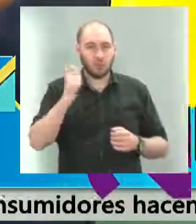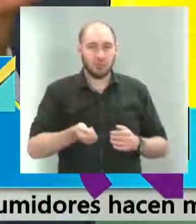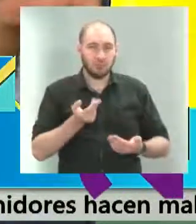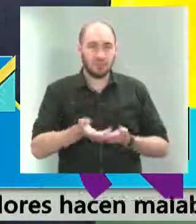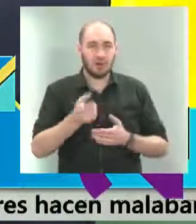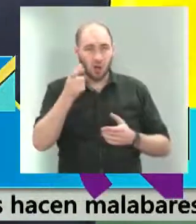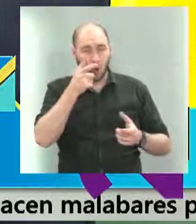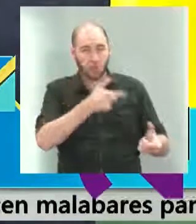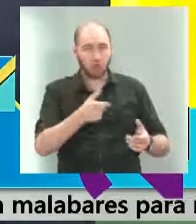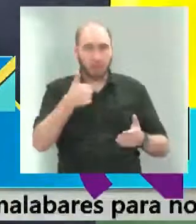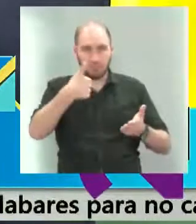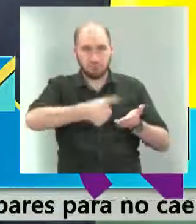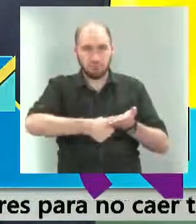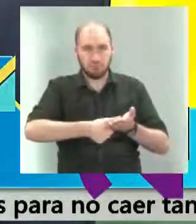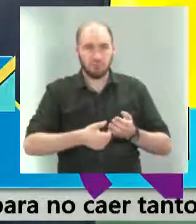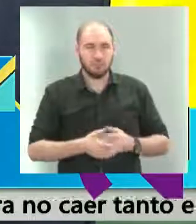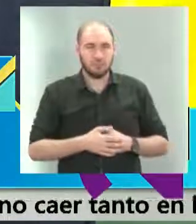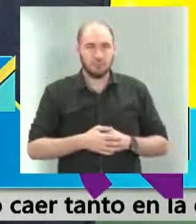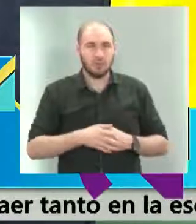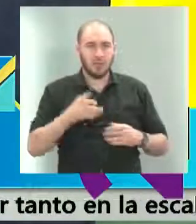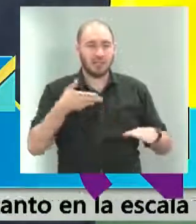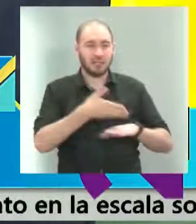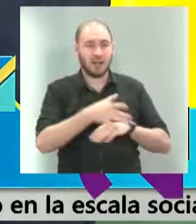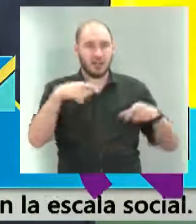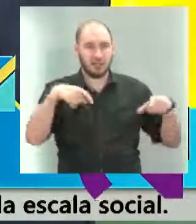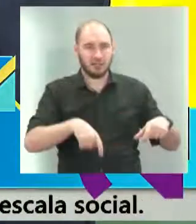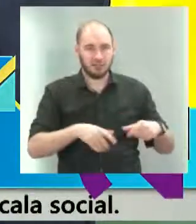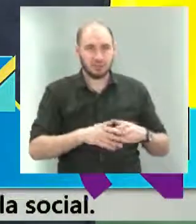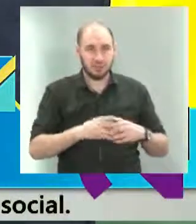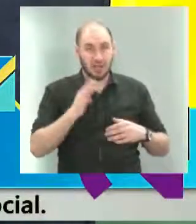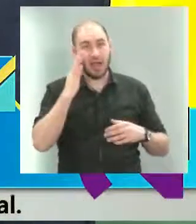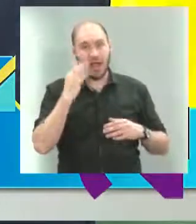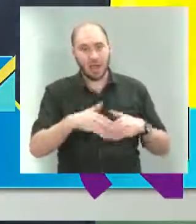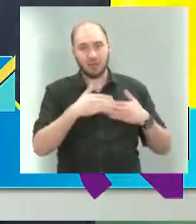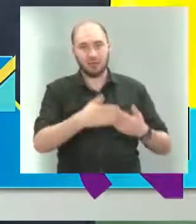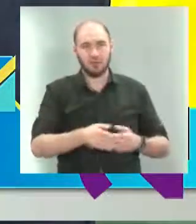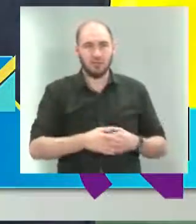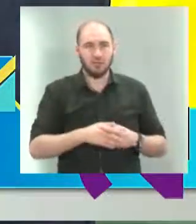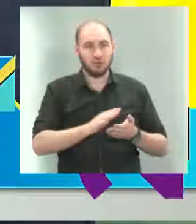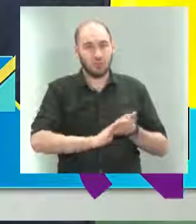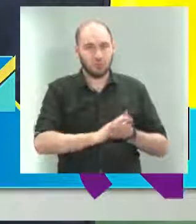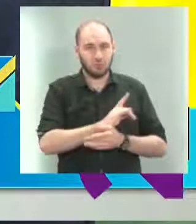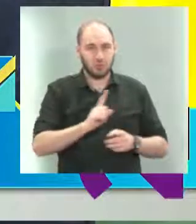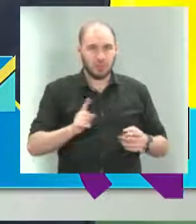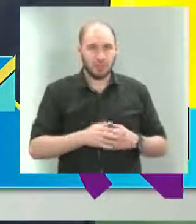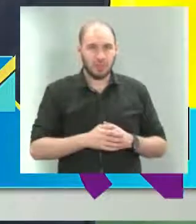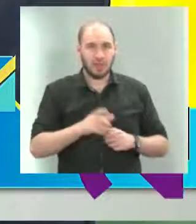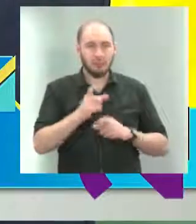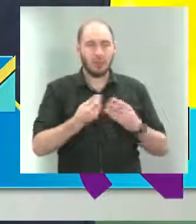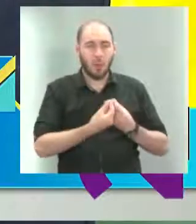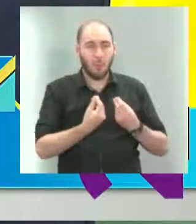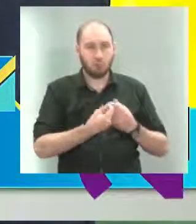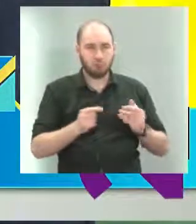eso el control biométrico que se hace ahora en la entrada a la cancha es un avance de tribuna segura, no es la solución. Muchos